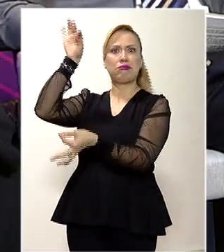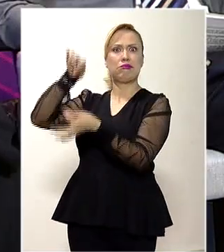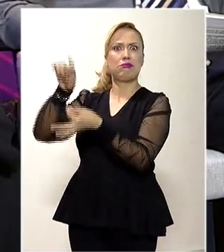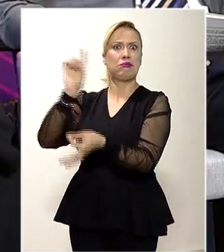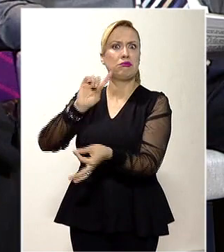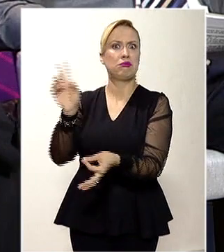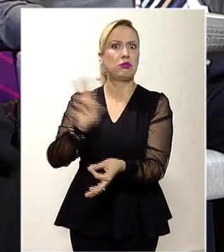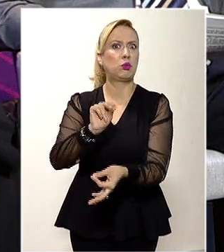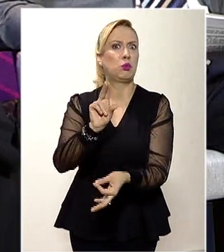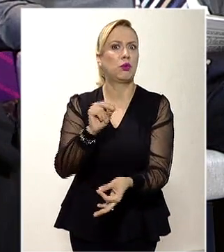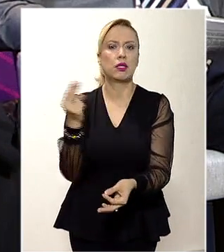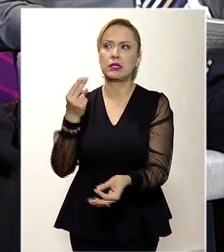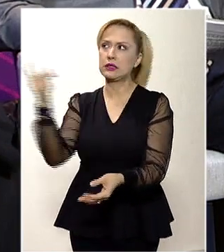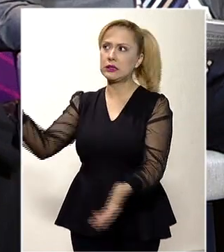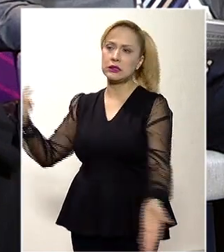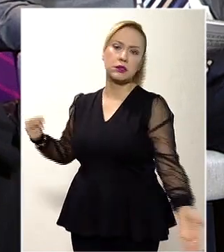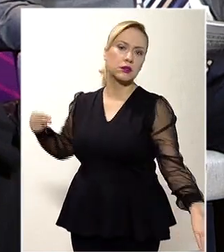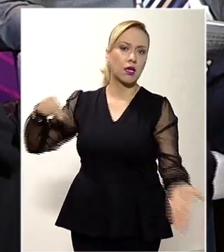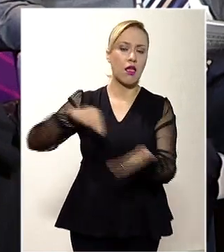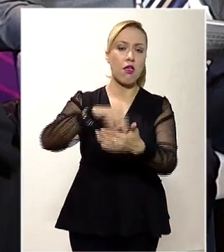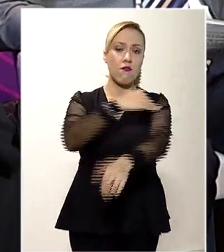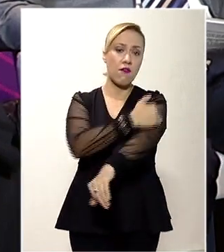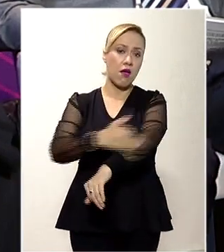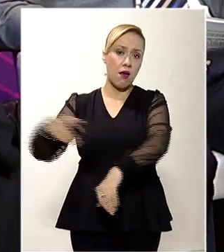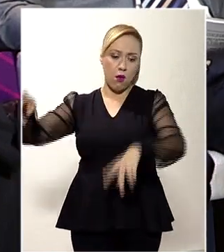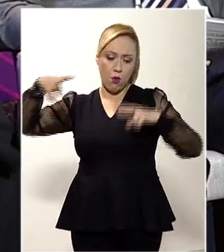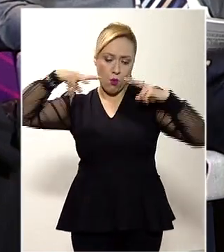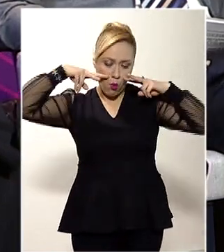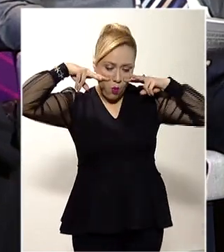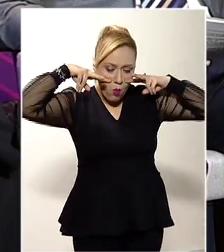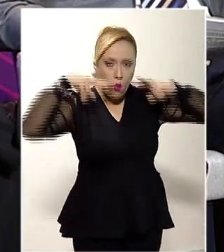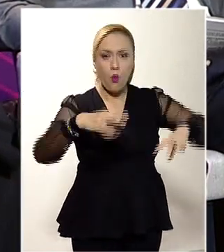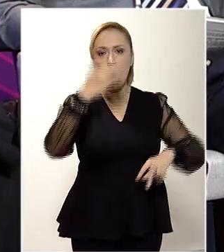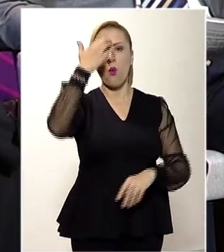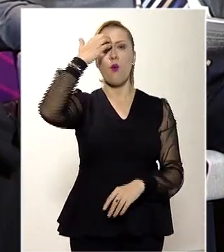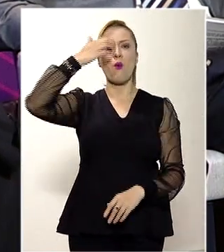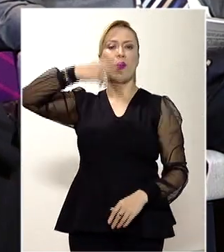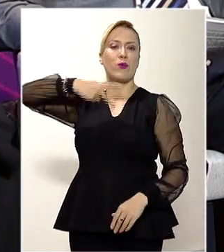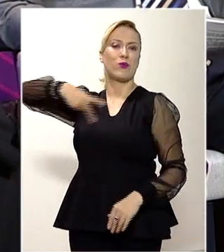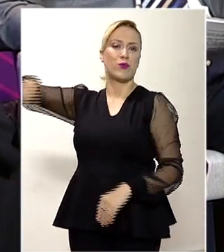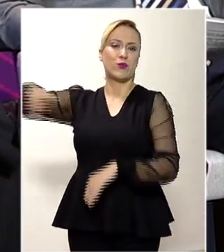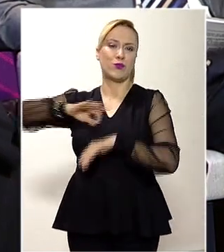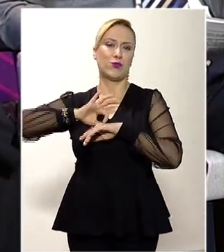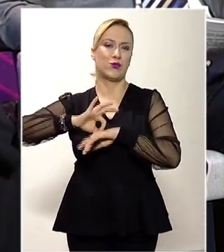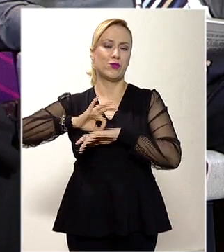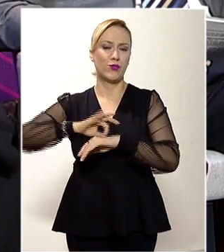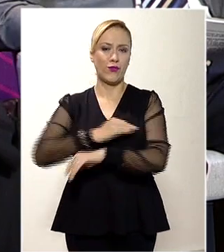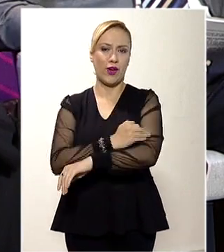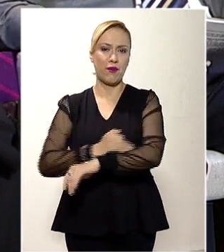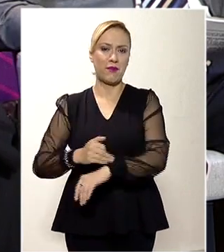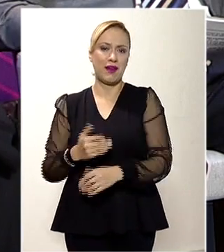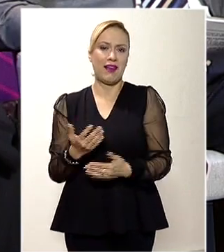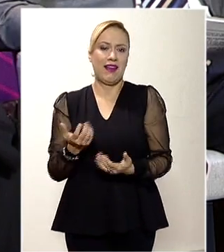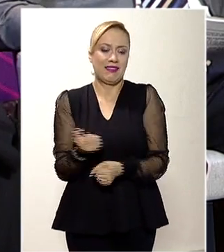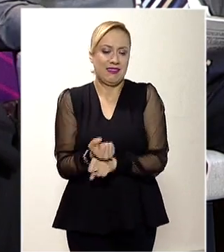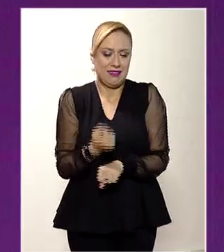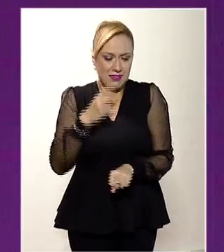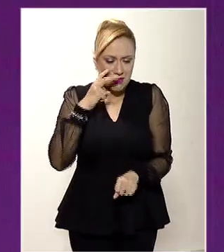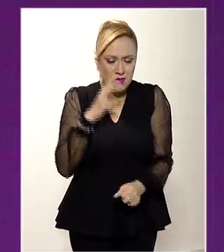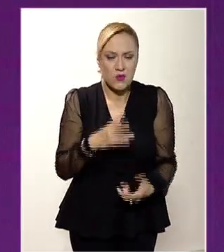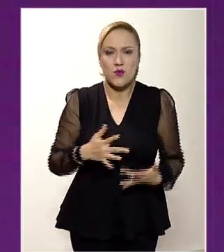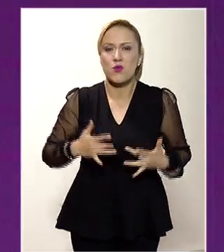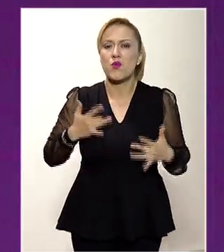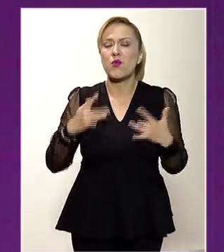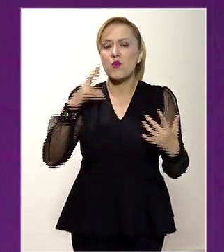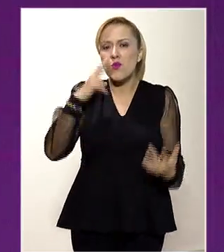estar presentes, ¿no? Claro. Una, para cuidar, y dos, también para tener como cierta certeza en los procesos. Muy